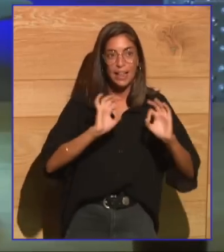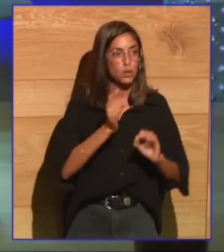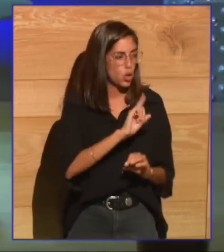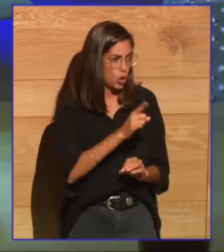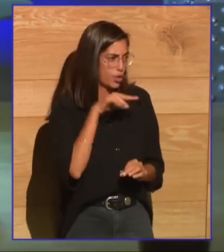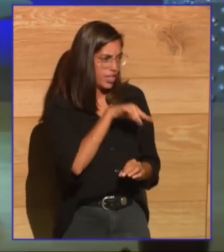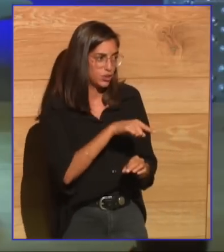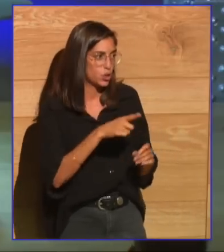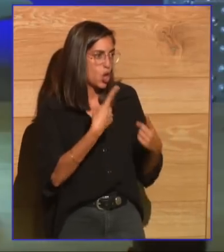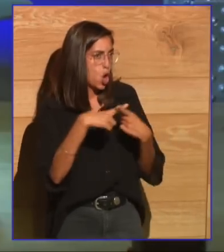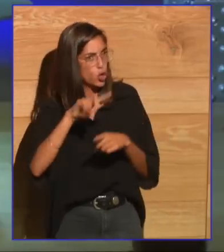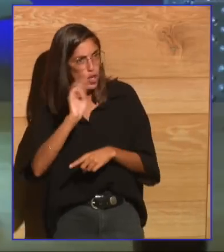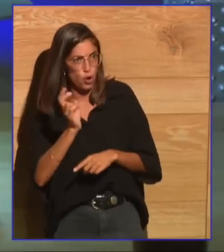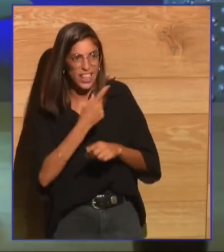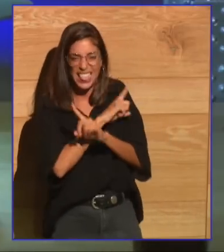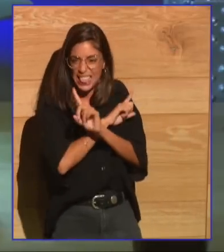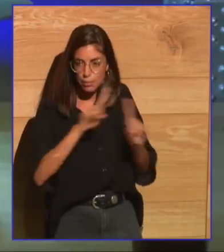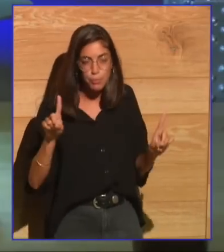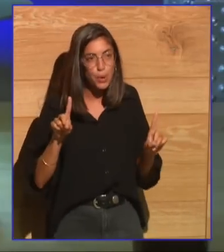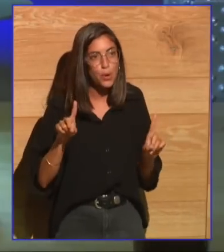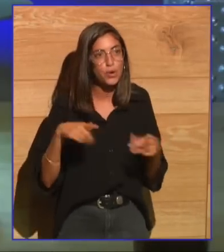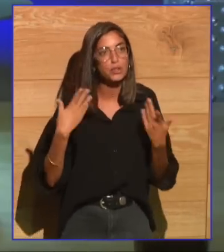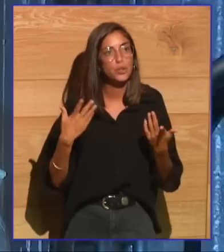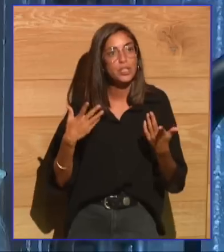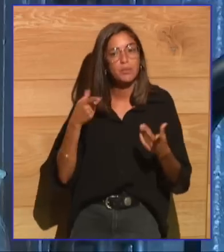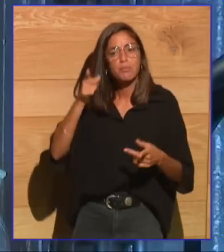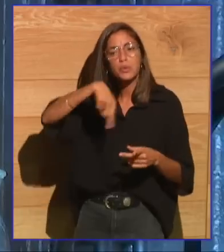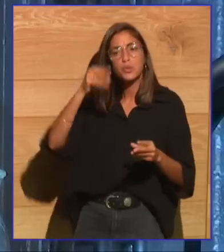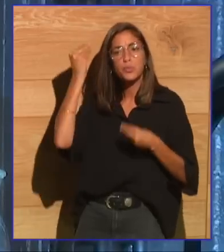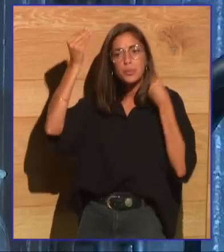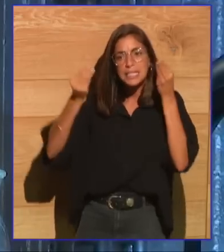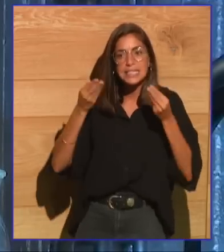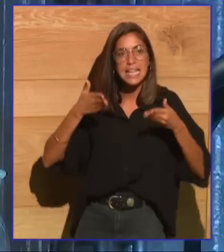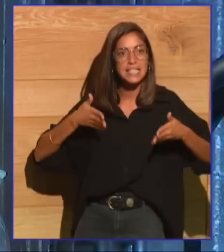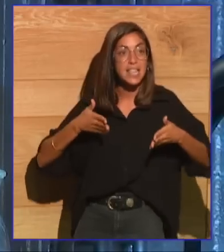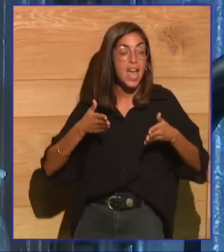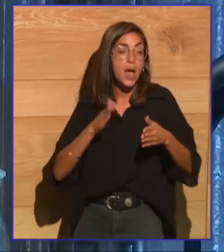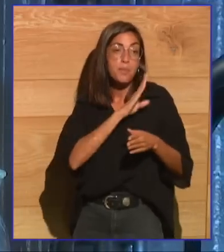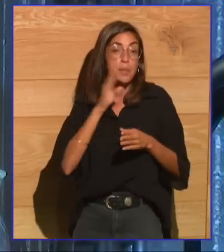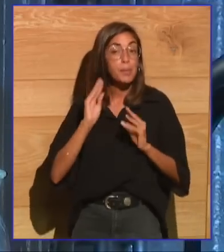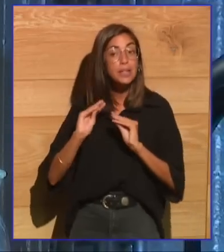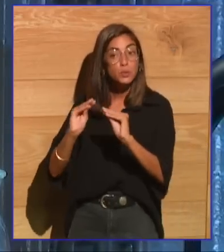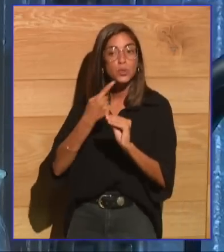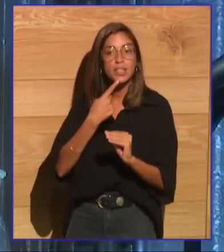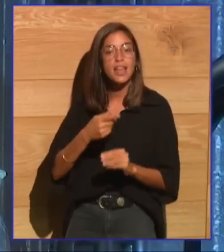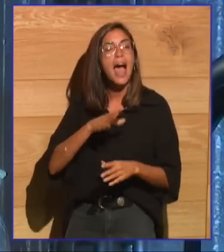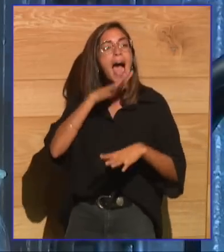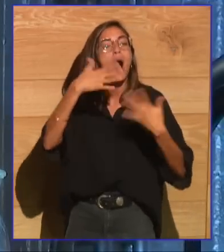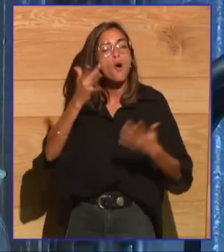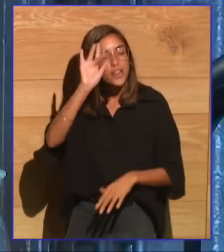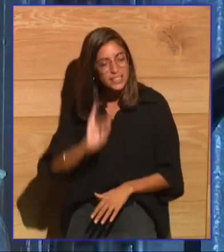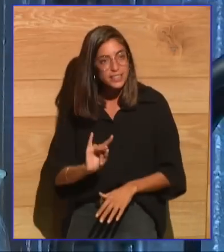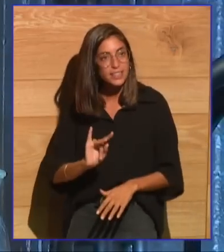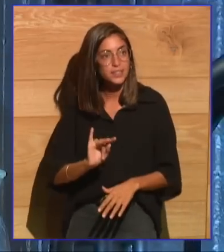que no lo son y punto desde verdad creemos que la madre de rodrigo dijo alguien me dio esta vez sí está donde eso fue otro eso es otro